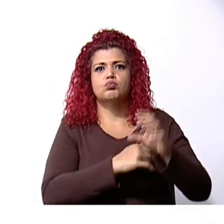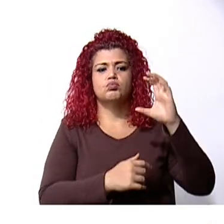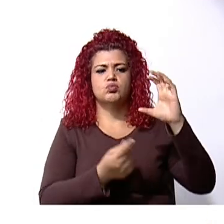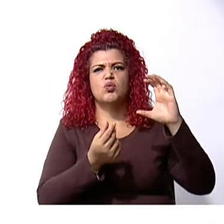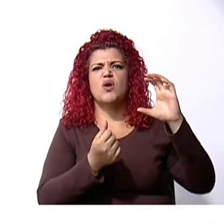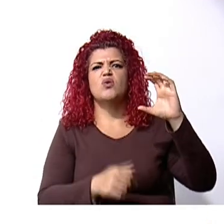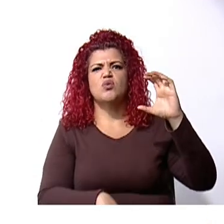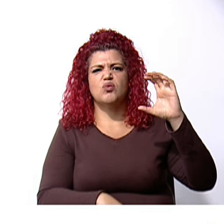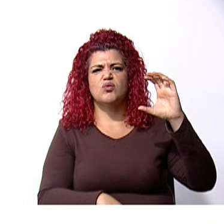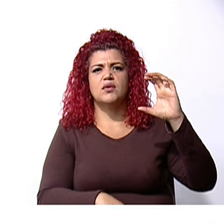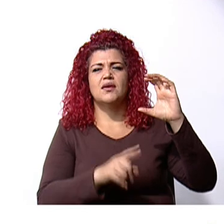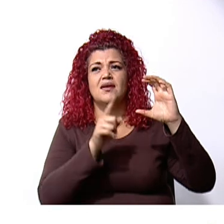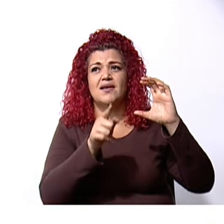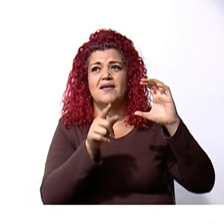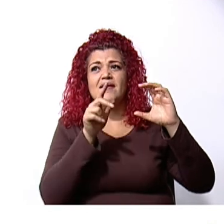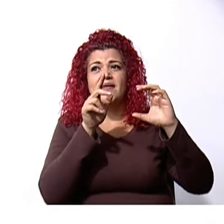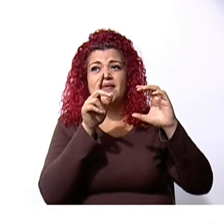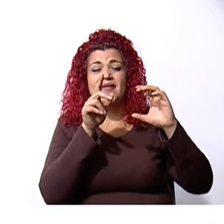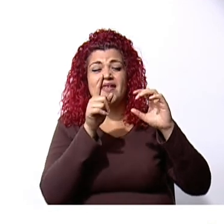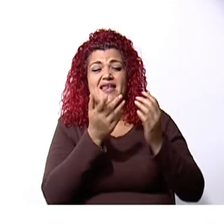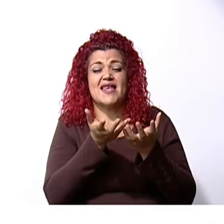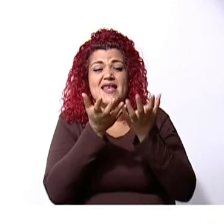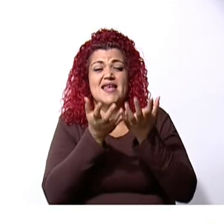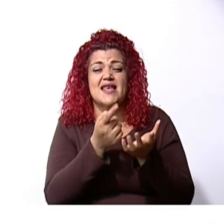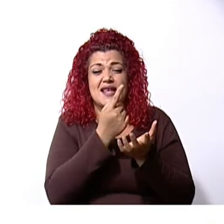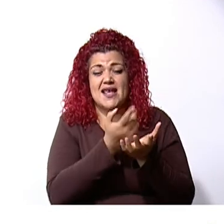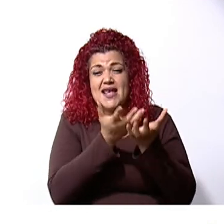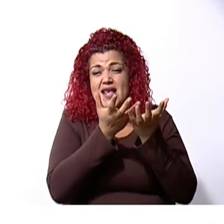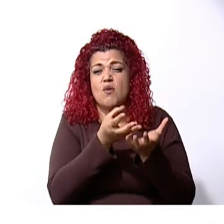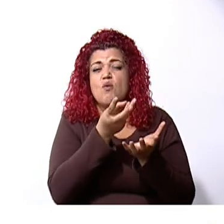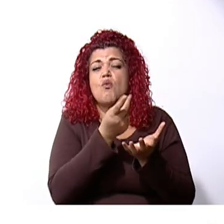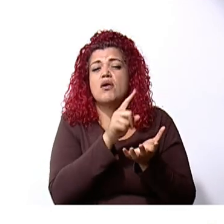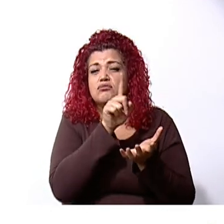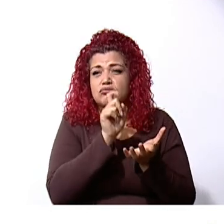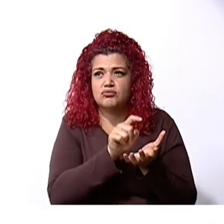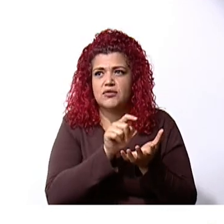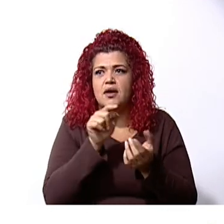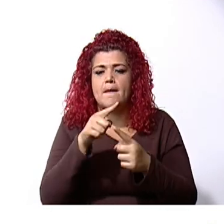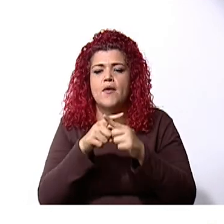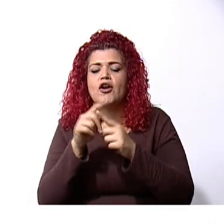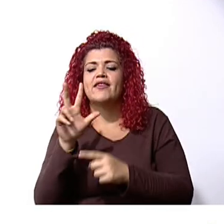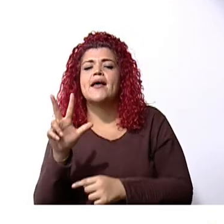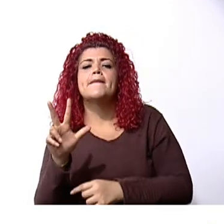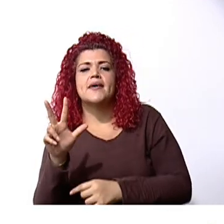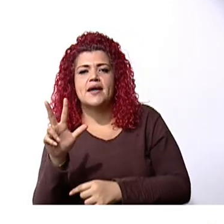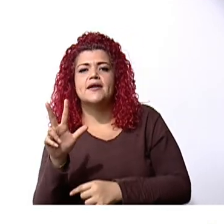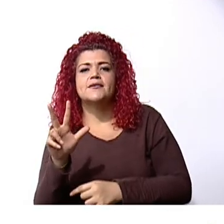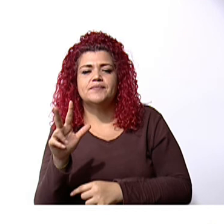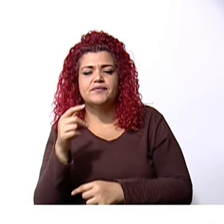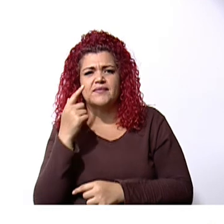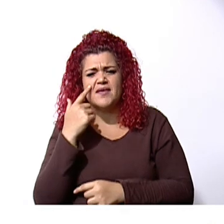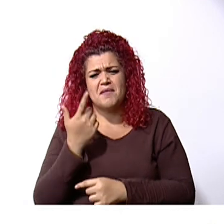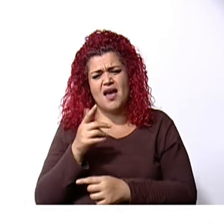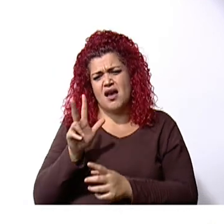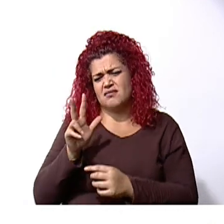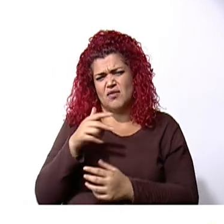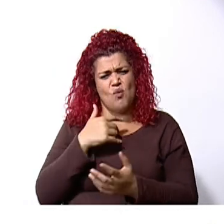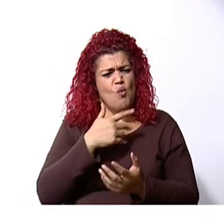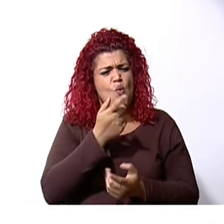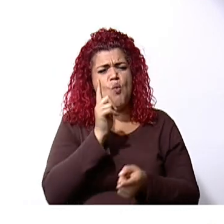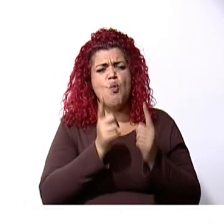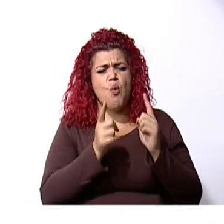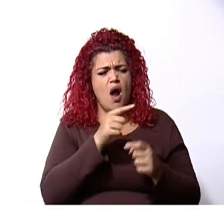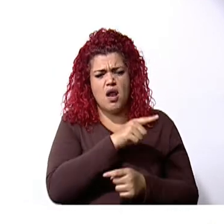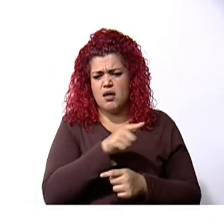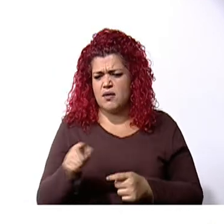K de kilogramo por 3,000. Repasemos lo que vimos la semana pasada. ¿Qué cantidad es constante en